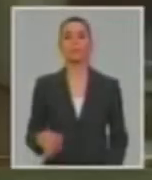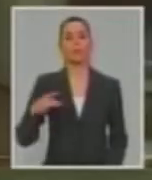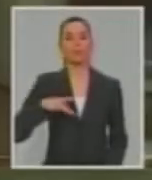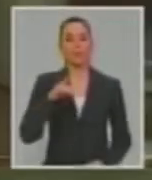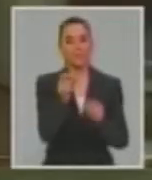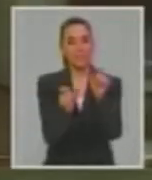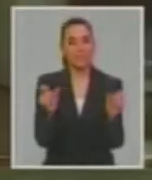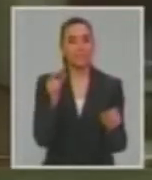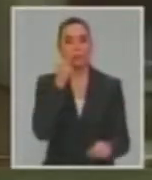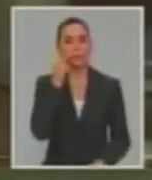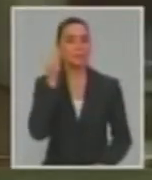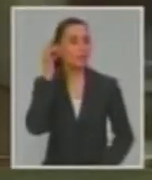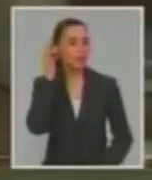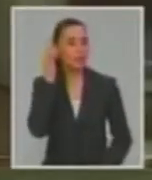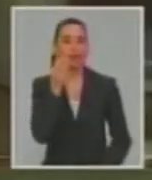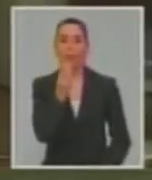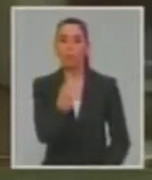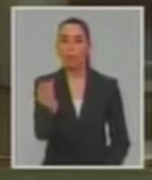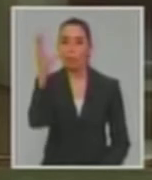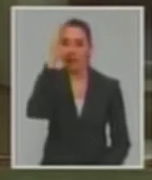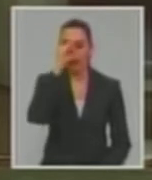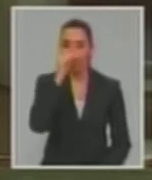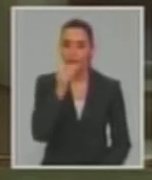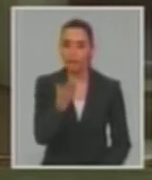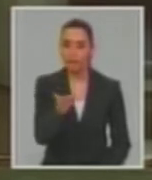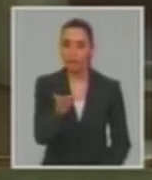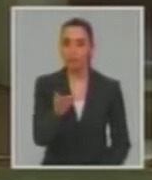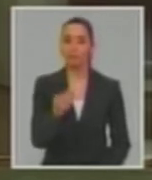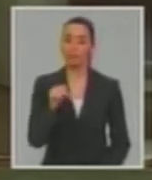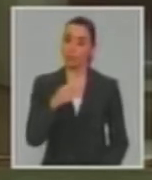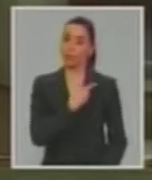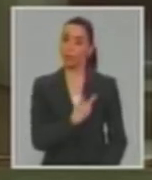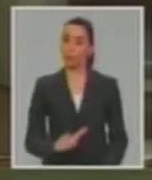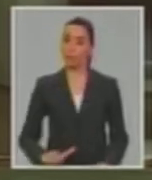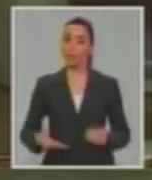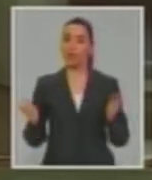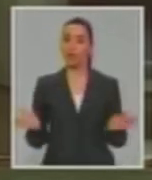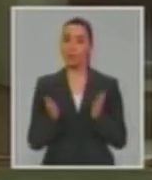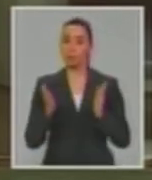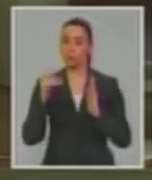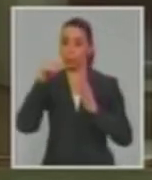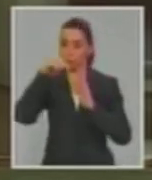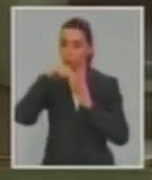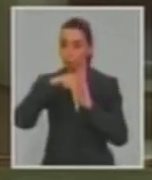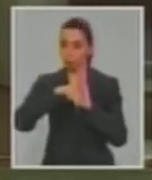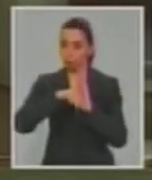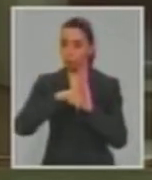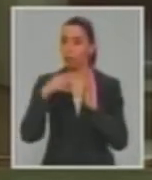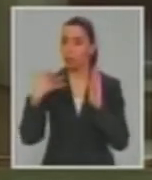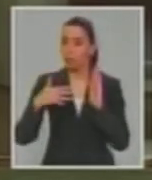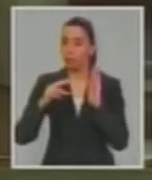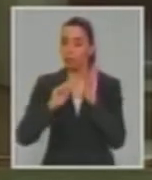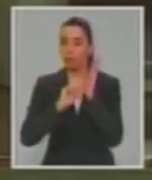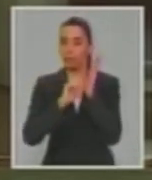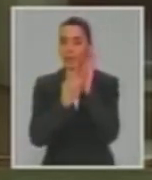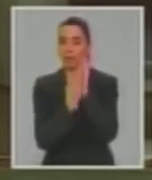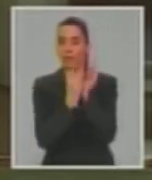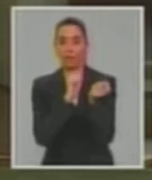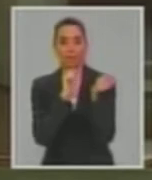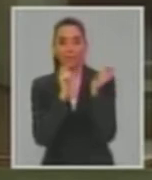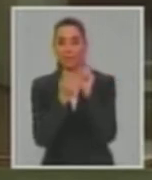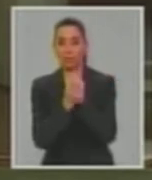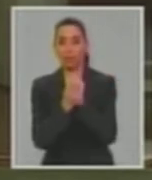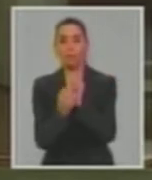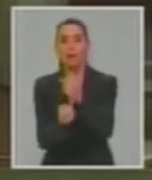Chilenas y chilenos, muy buenas noches. Este gobierno ha impulsado una profunda y significativa reforma